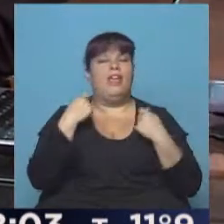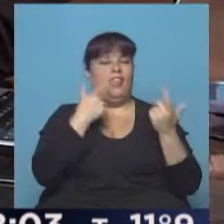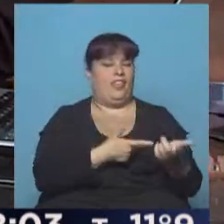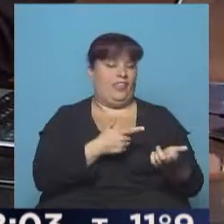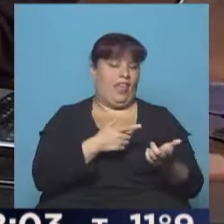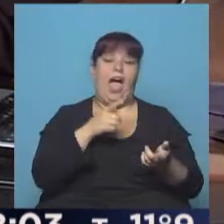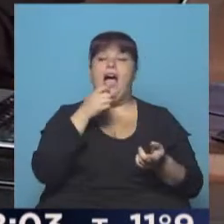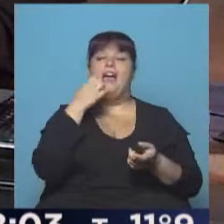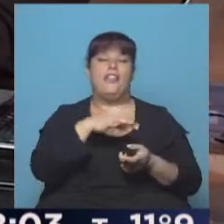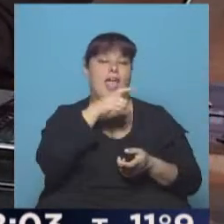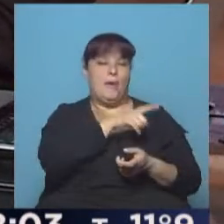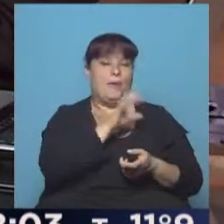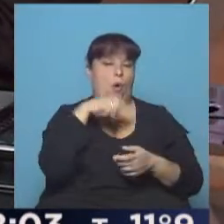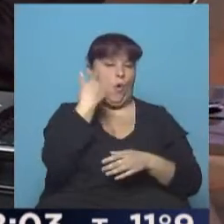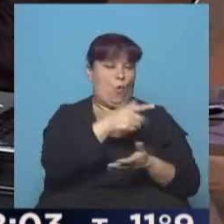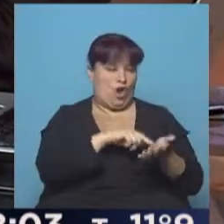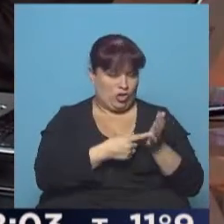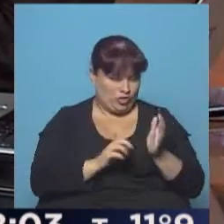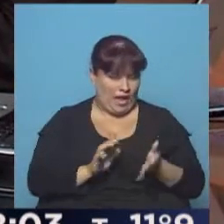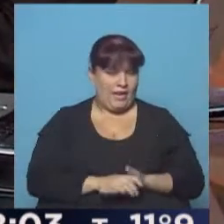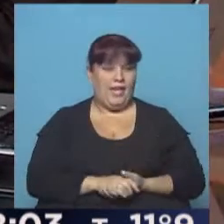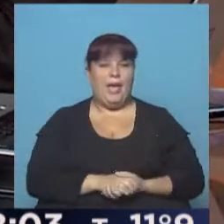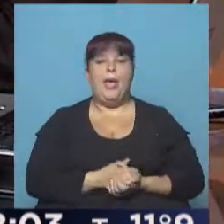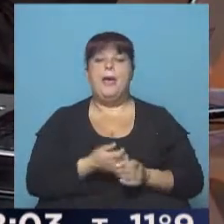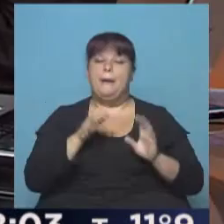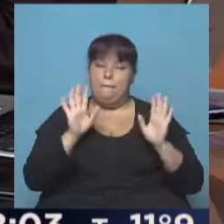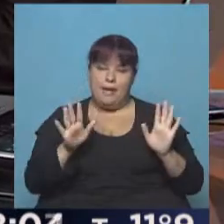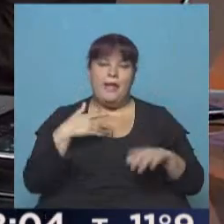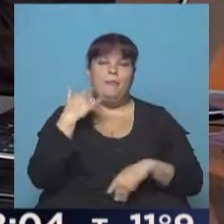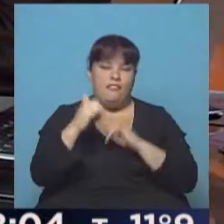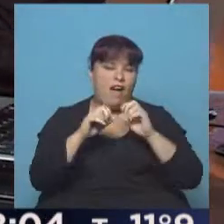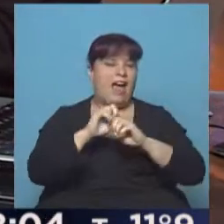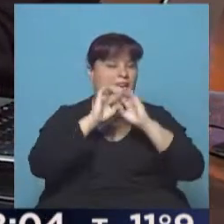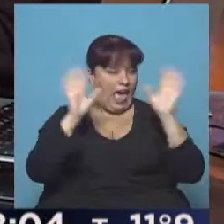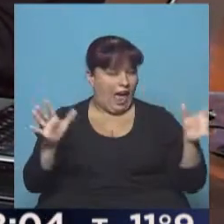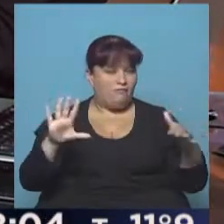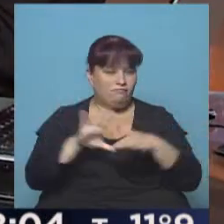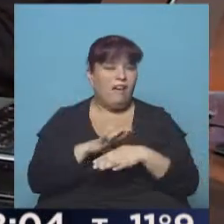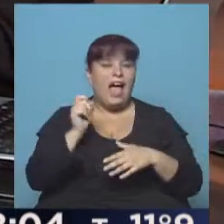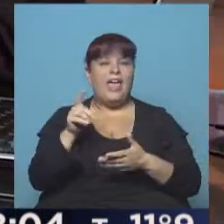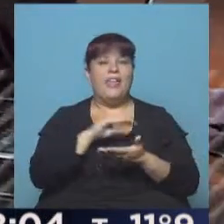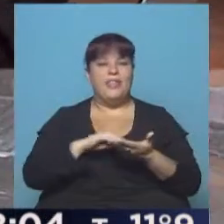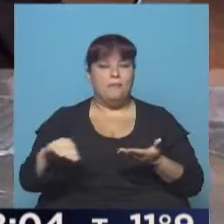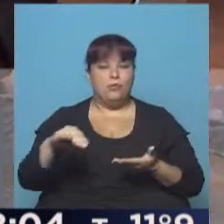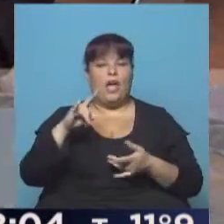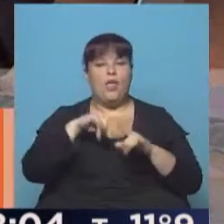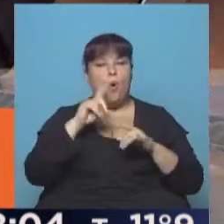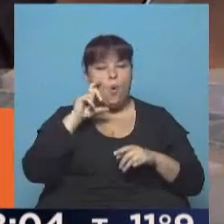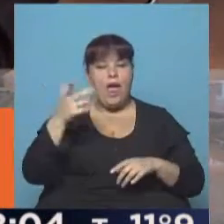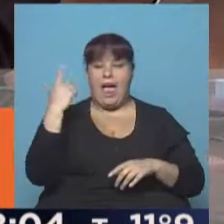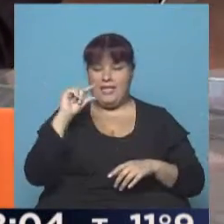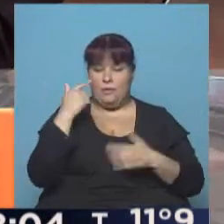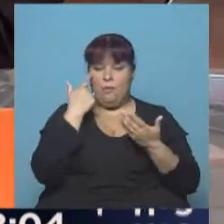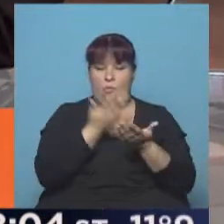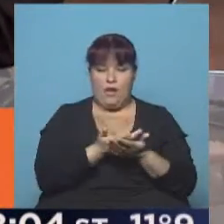o tendría que recibir la provincia de Buenos Aires. Pero vamos a pedirle más datos y más explicaciones al diputado Sergio Buil, porque acaba de